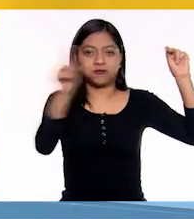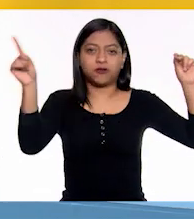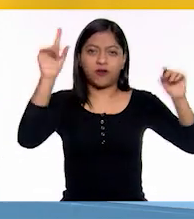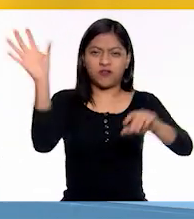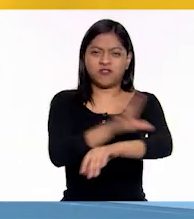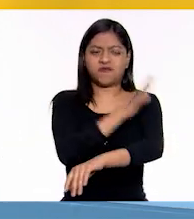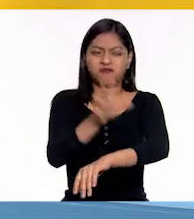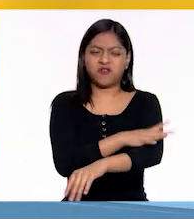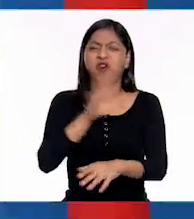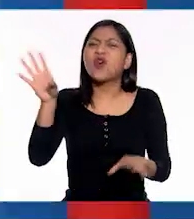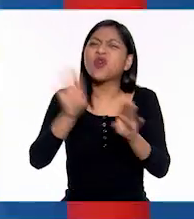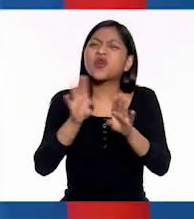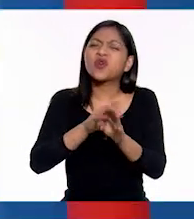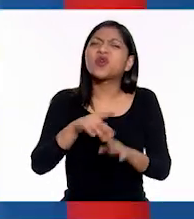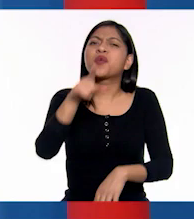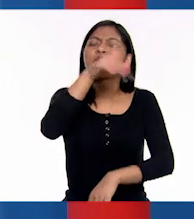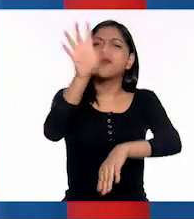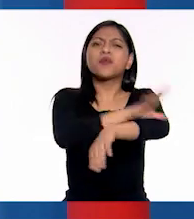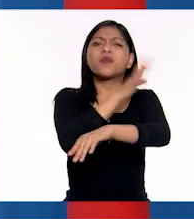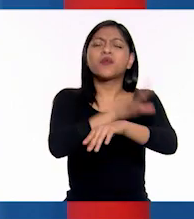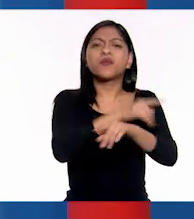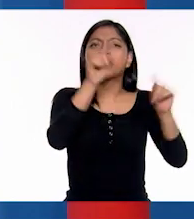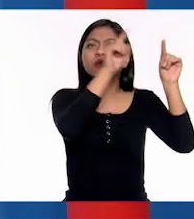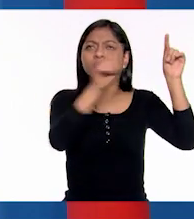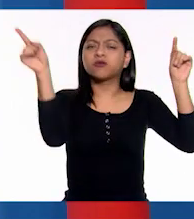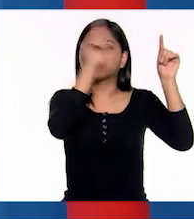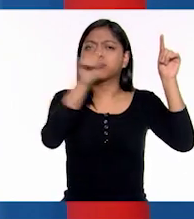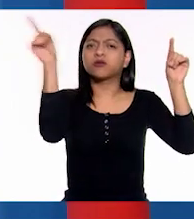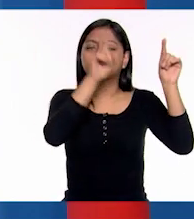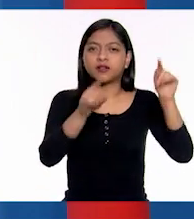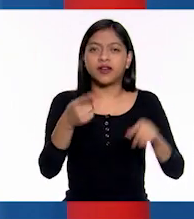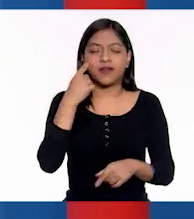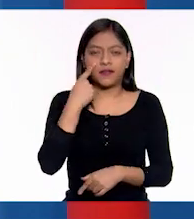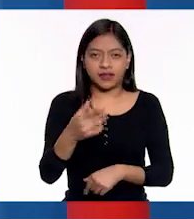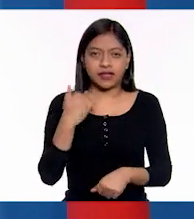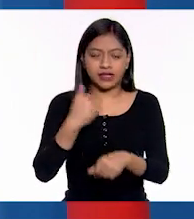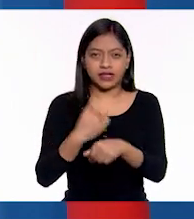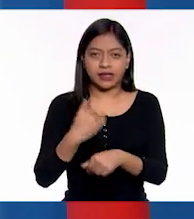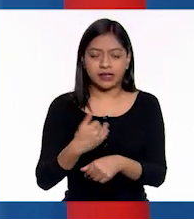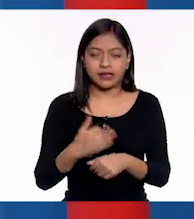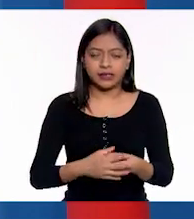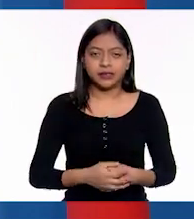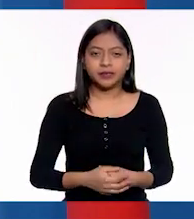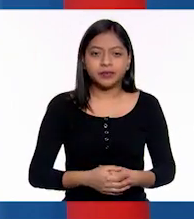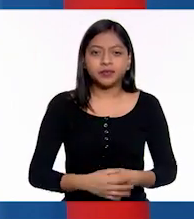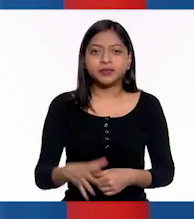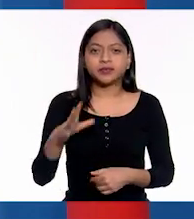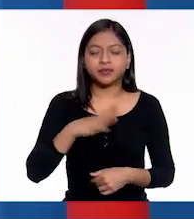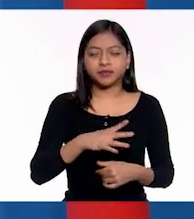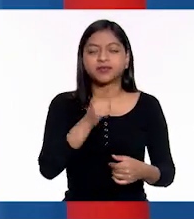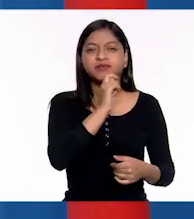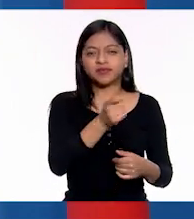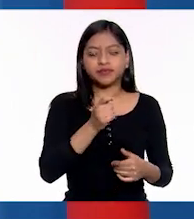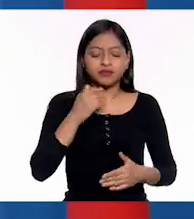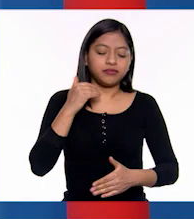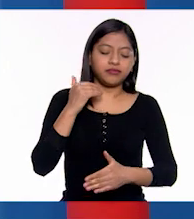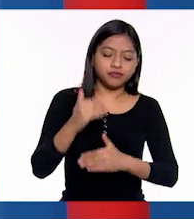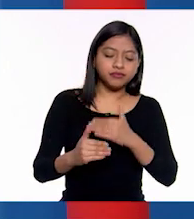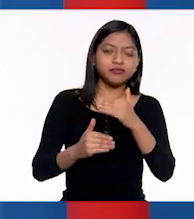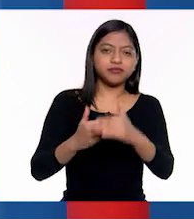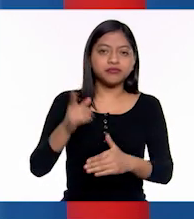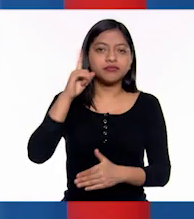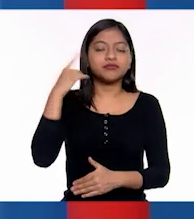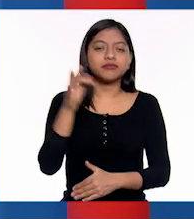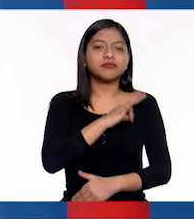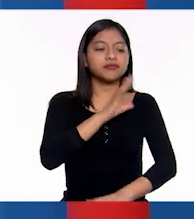¿Cómo es ese trayecto? Miren, primero quisiera explicarles las economías de escala, que son procesos por los cuales resulta más